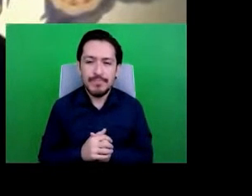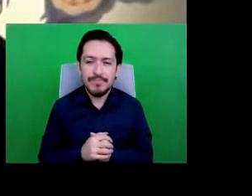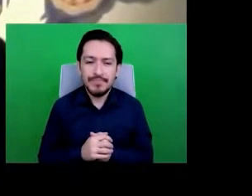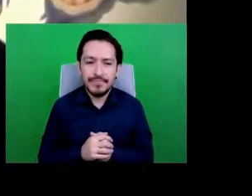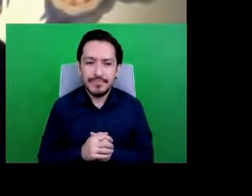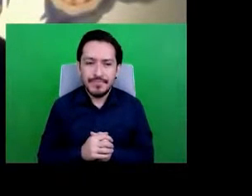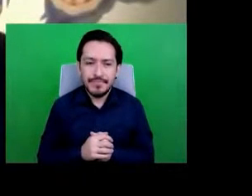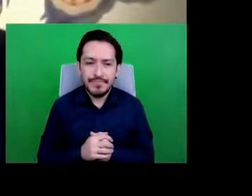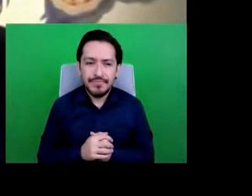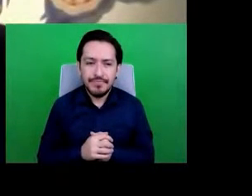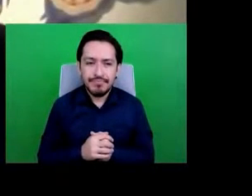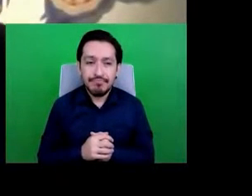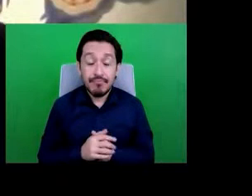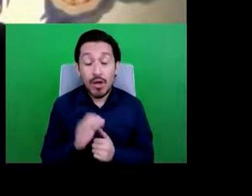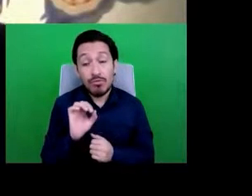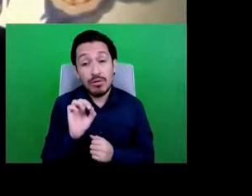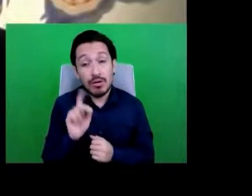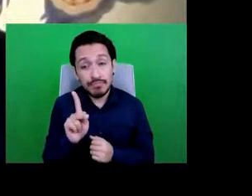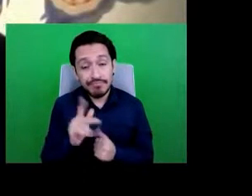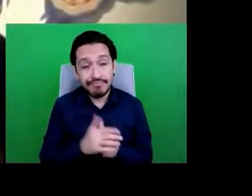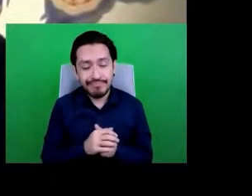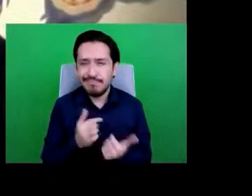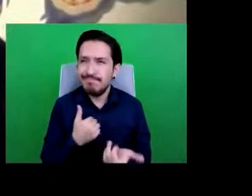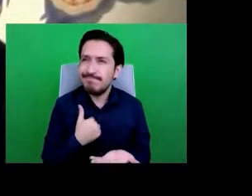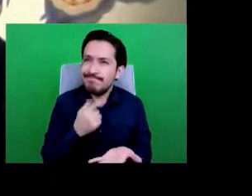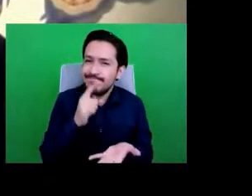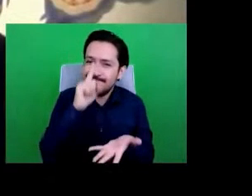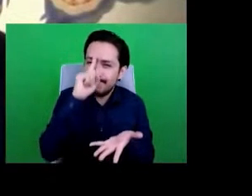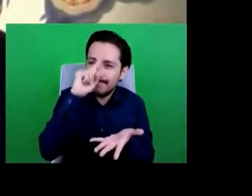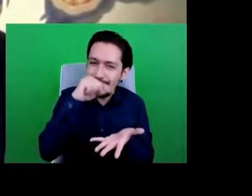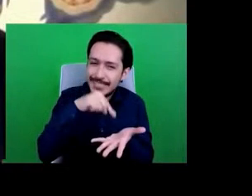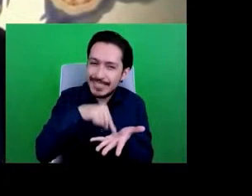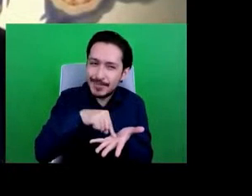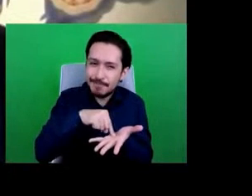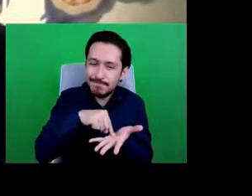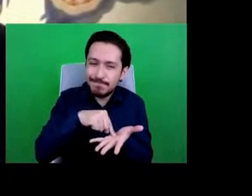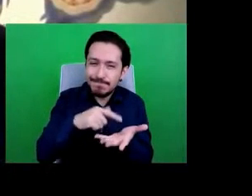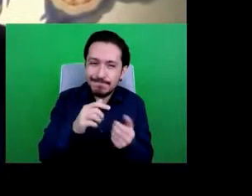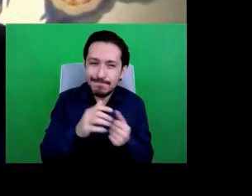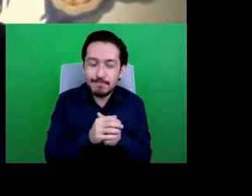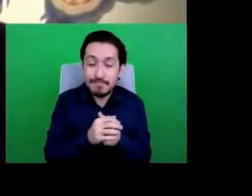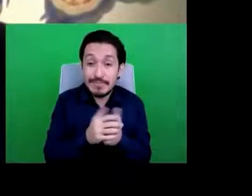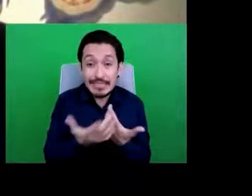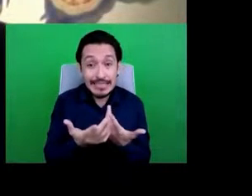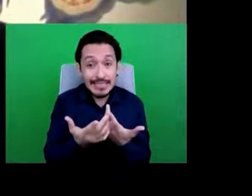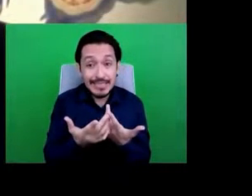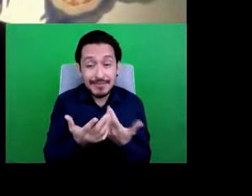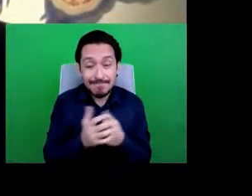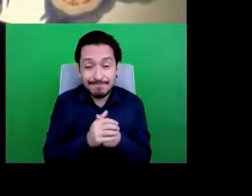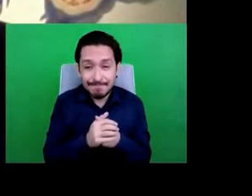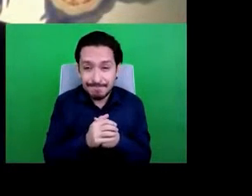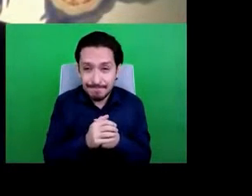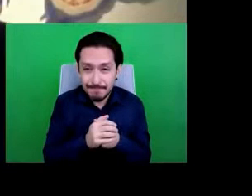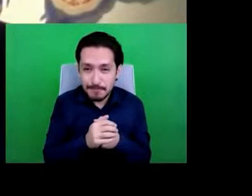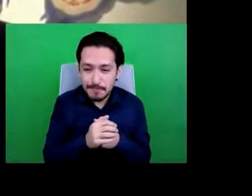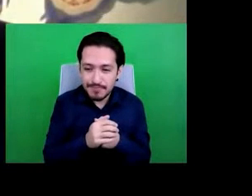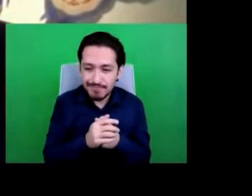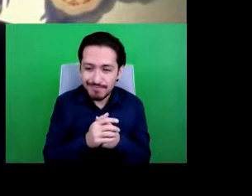Okay, well, I think again, it's easy to make this answer. Bueno, creo que